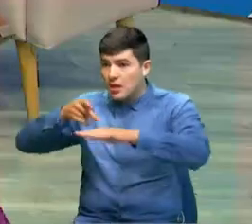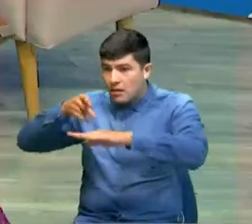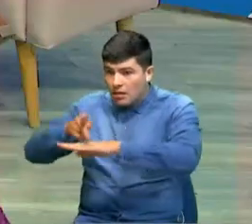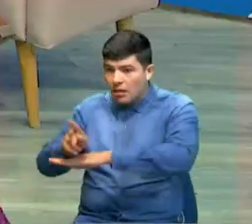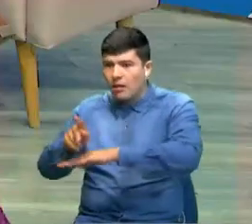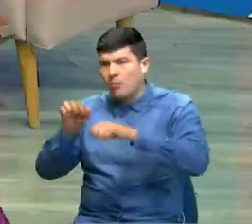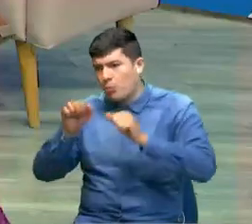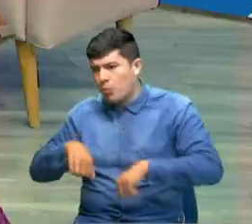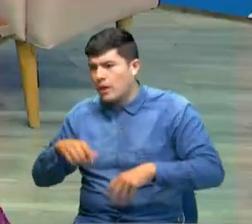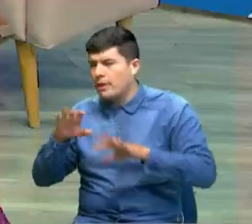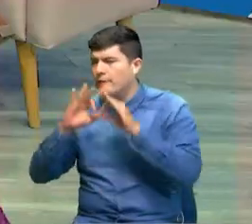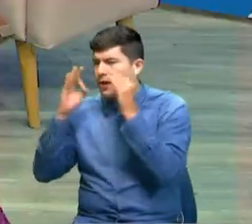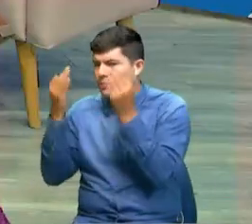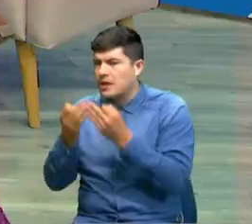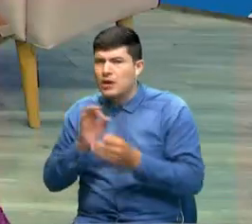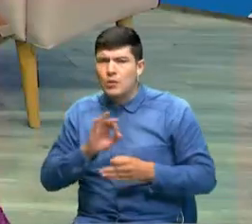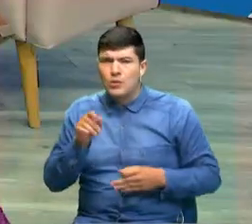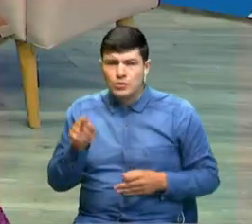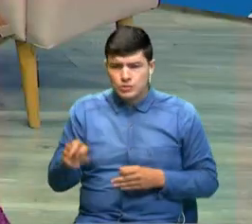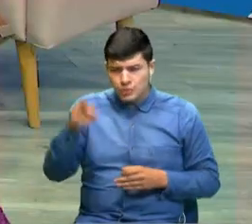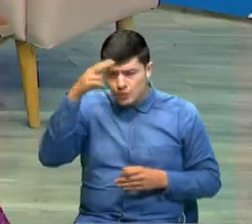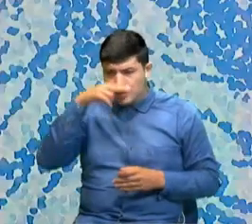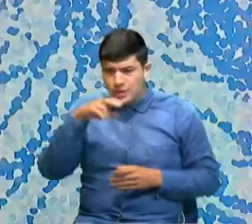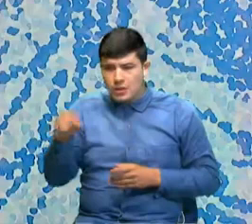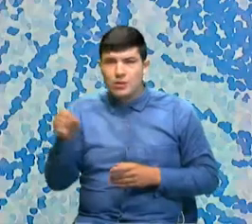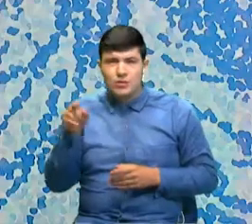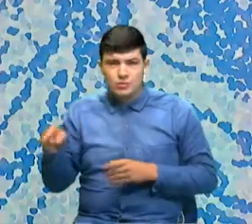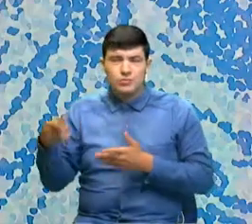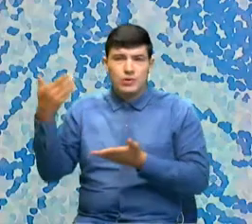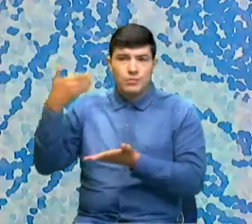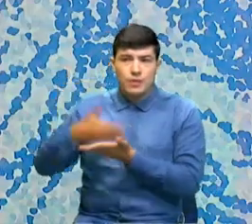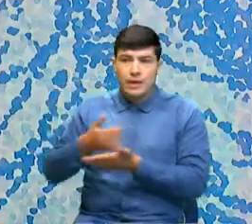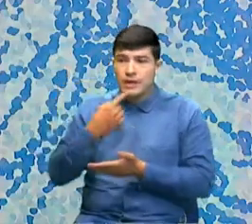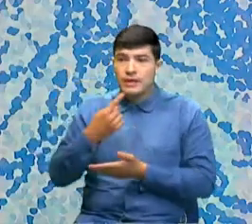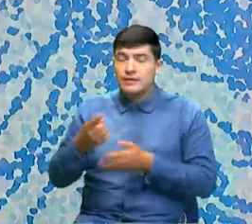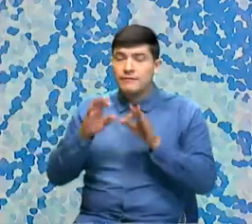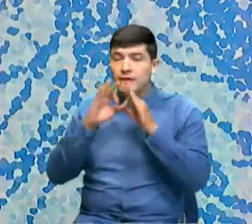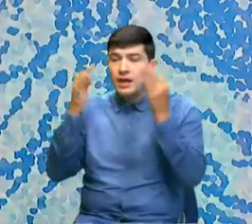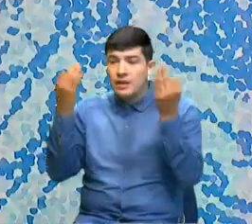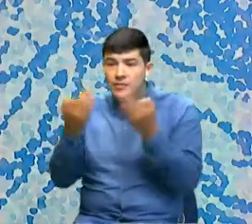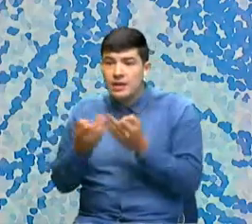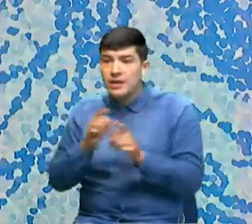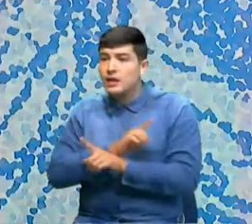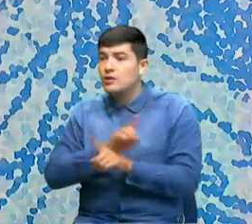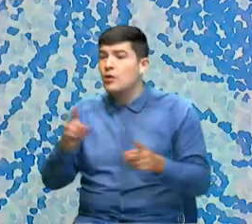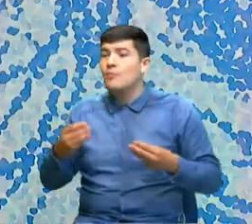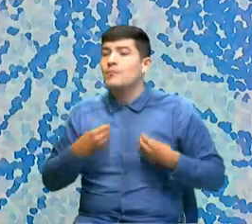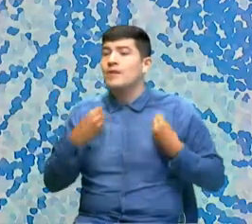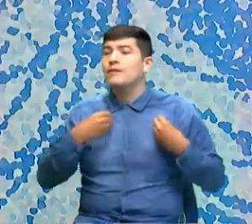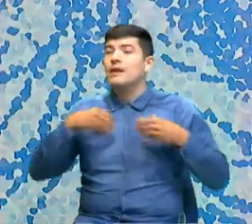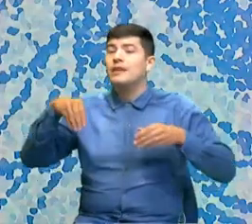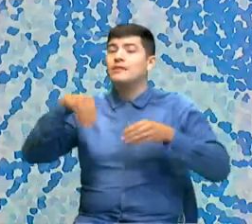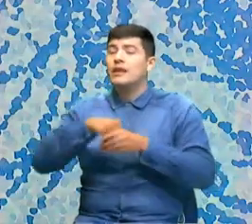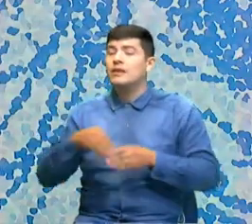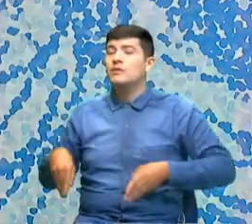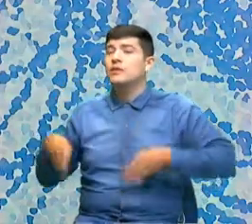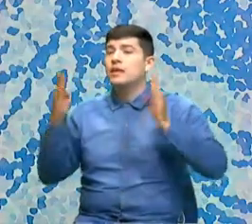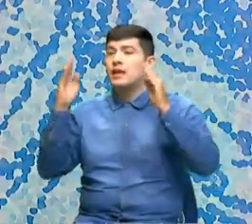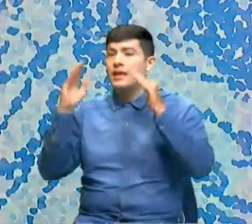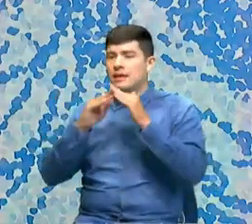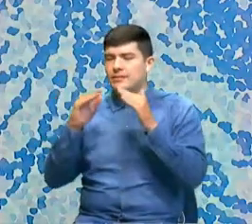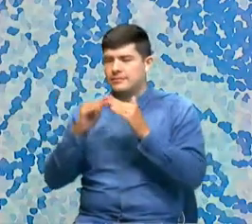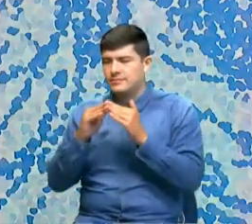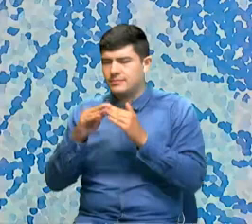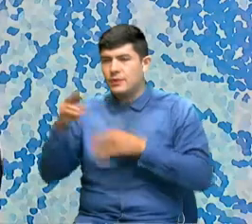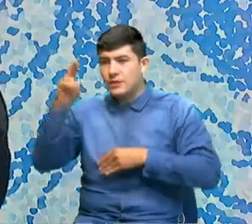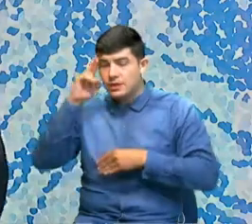con familiares o el caso del hijo, como nos está planteando, son personas que no residen ni habitan en el edificio. Y